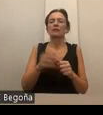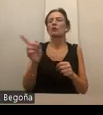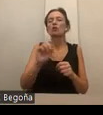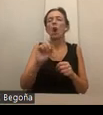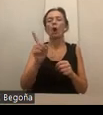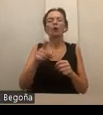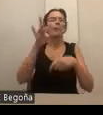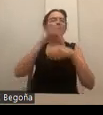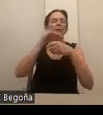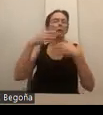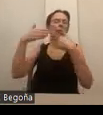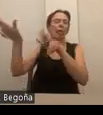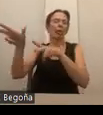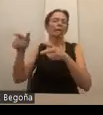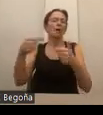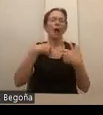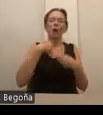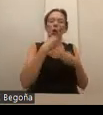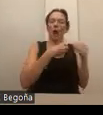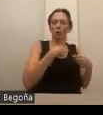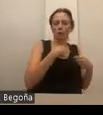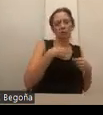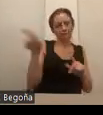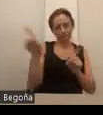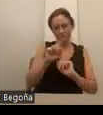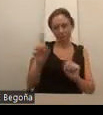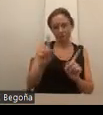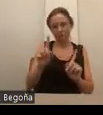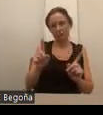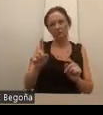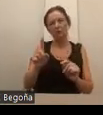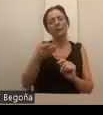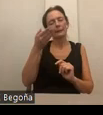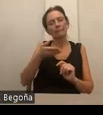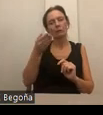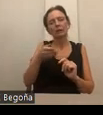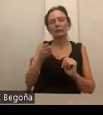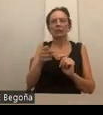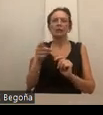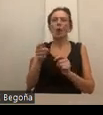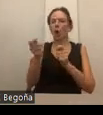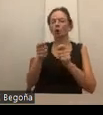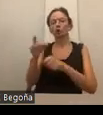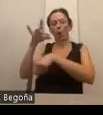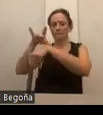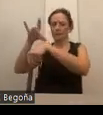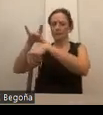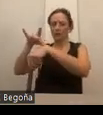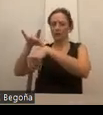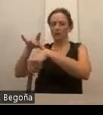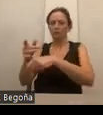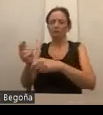tratar alteraciones del metabolismo o enfermedades sin consultar con los sanitarios, con cualquiera